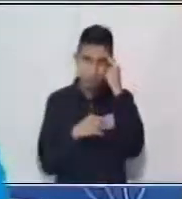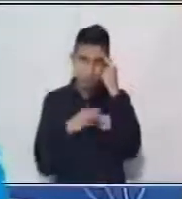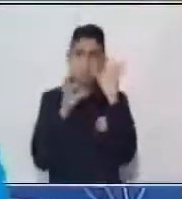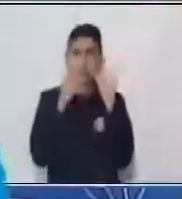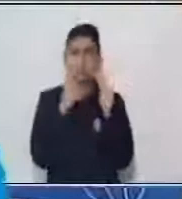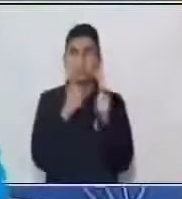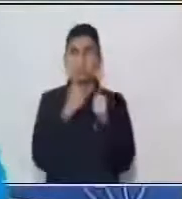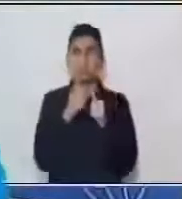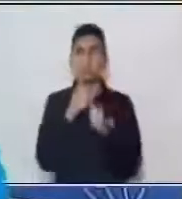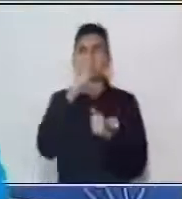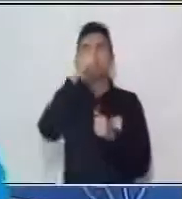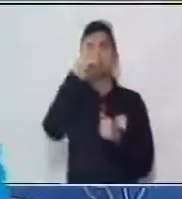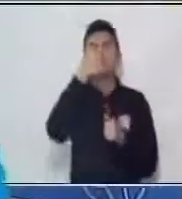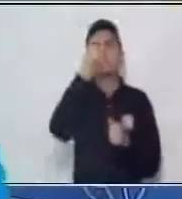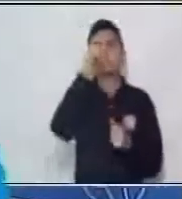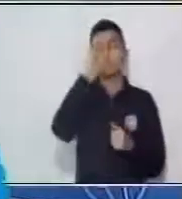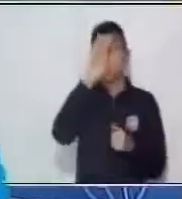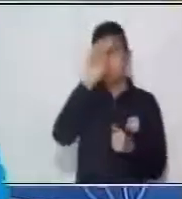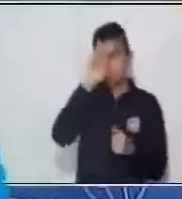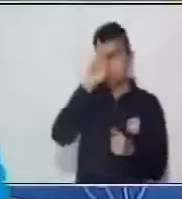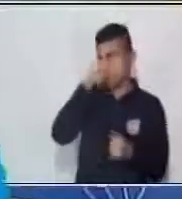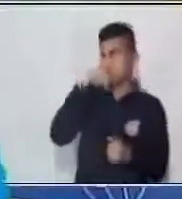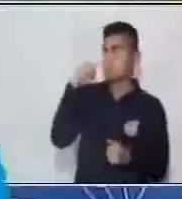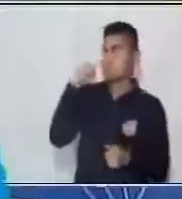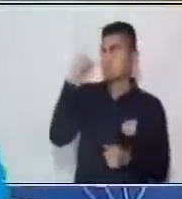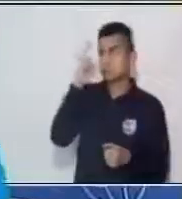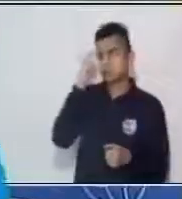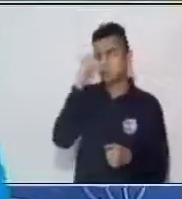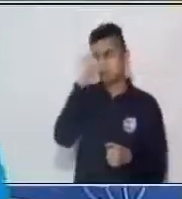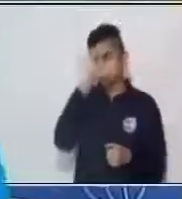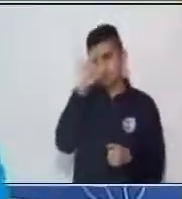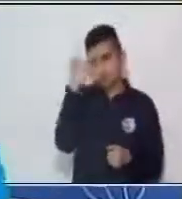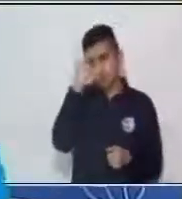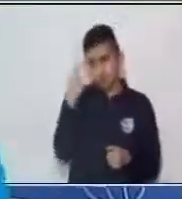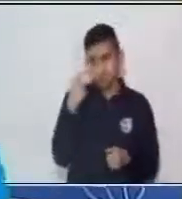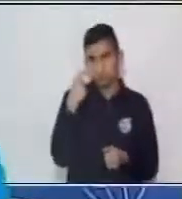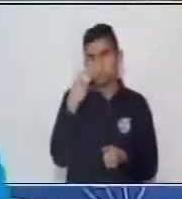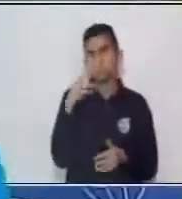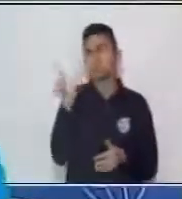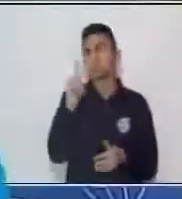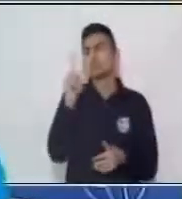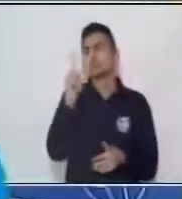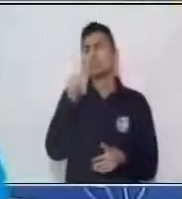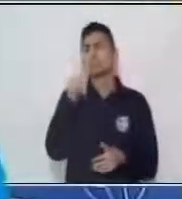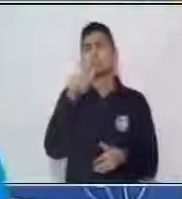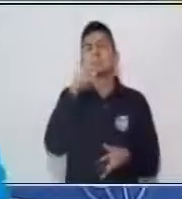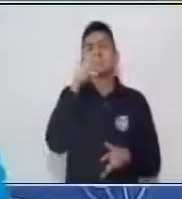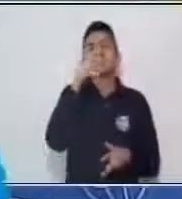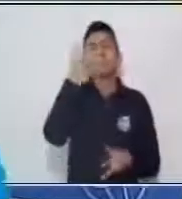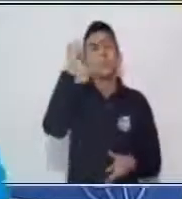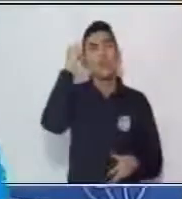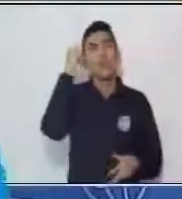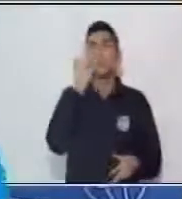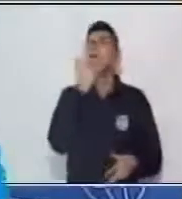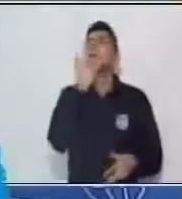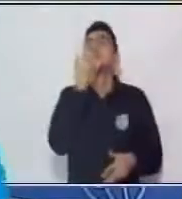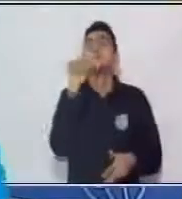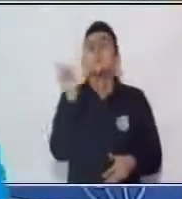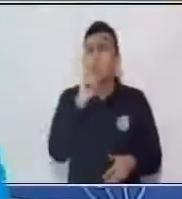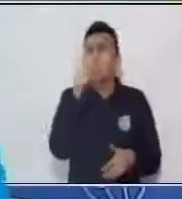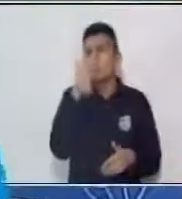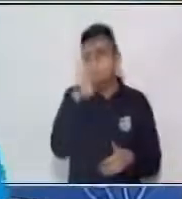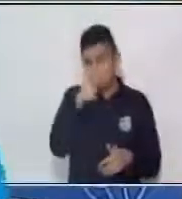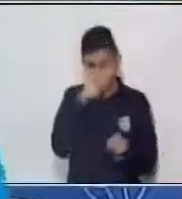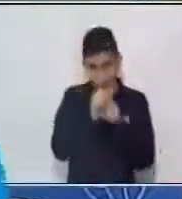Muy bien, los cavernícolas, de acuerdo. Entonces desde ahí lo podríamos agarrar. Y no es que estemos enredando por completo el tema, sino que si